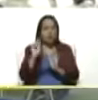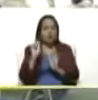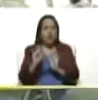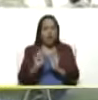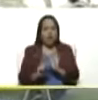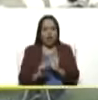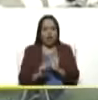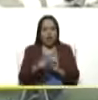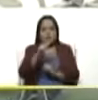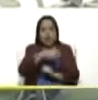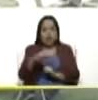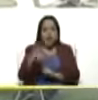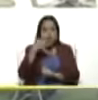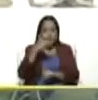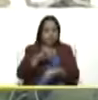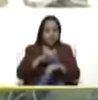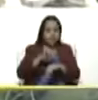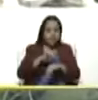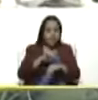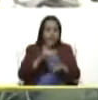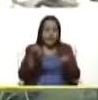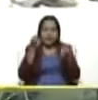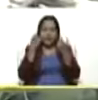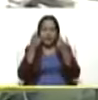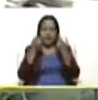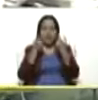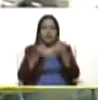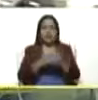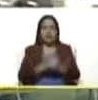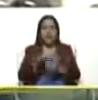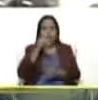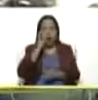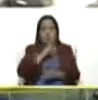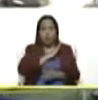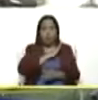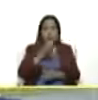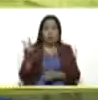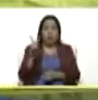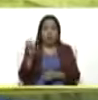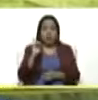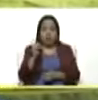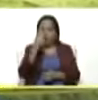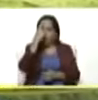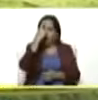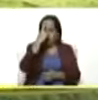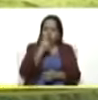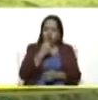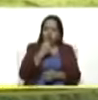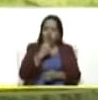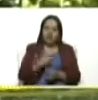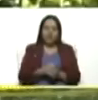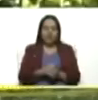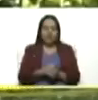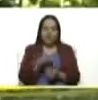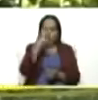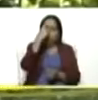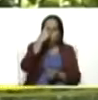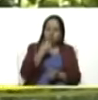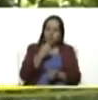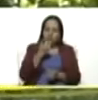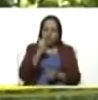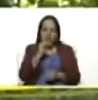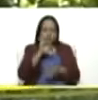los catadores nos enseñaban hace poco que ya el café venezolano tiene un perfil que le da